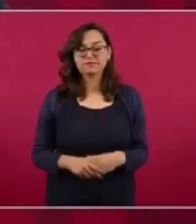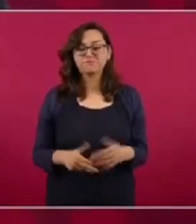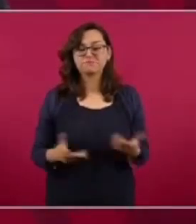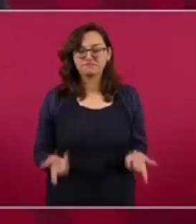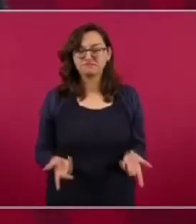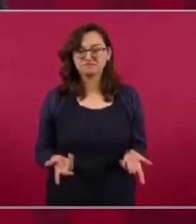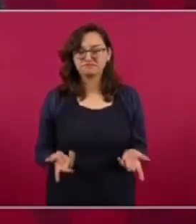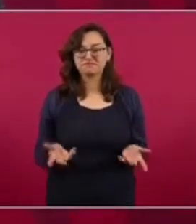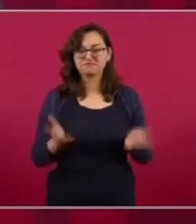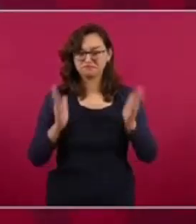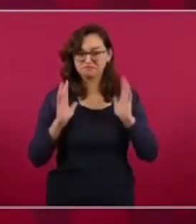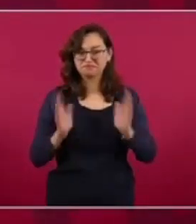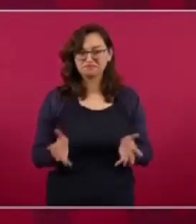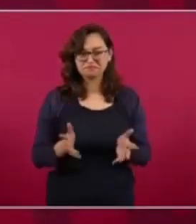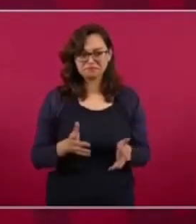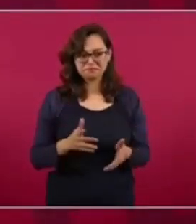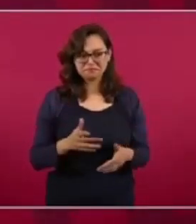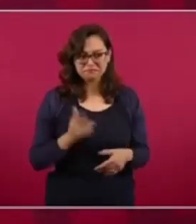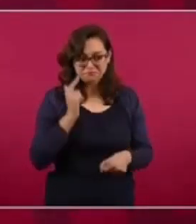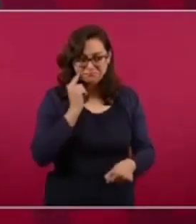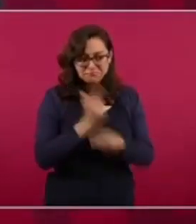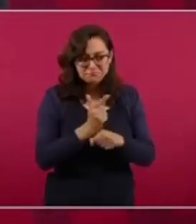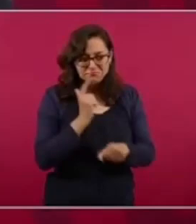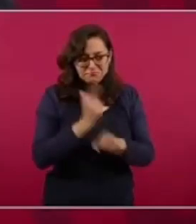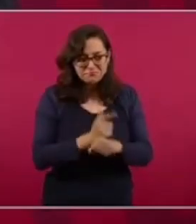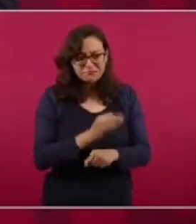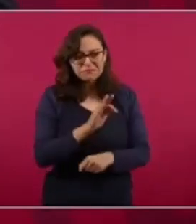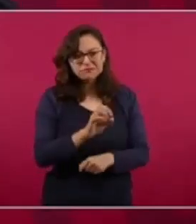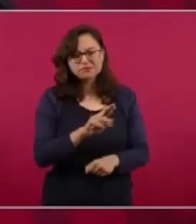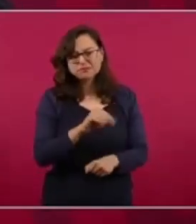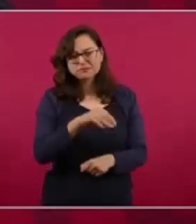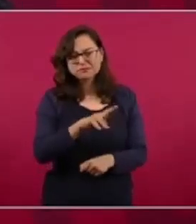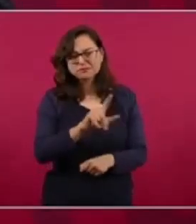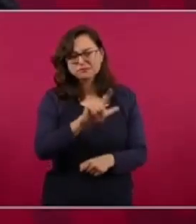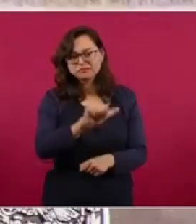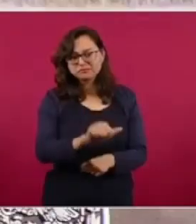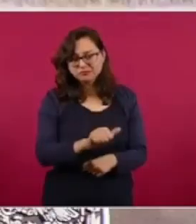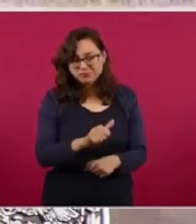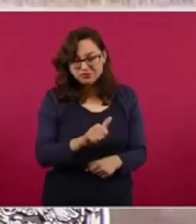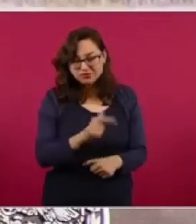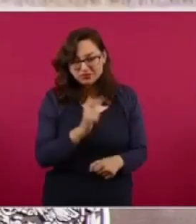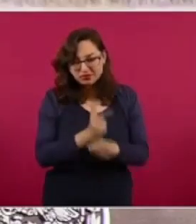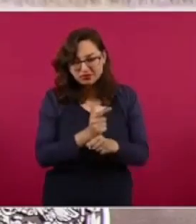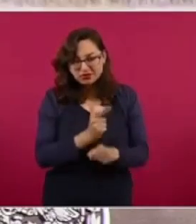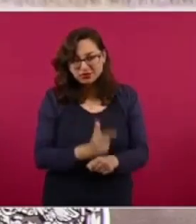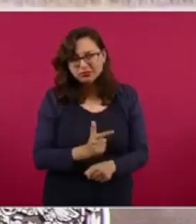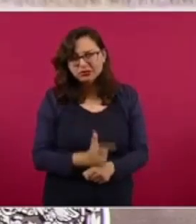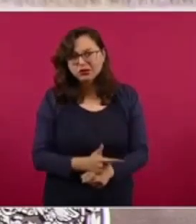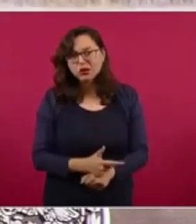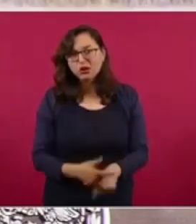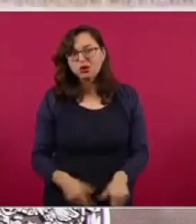recibiendo información de fórmula, está pero